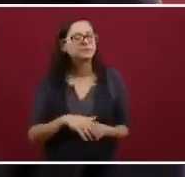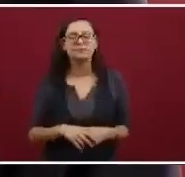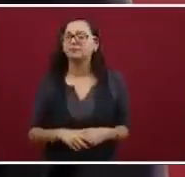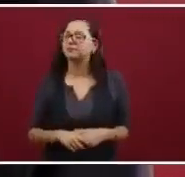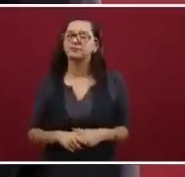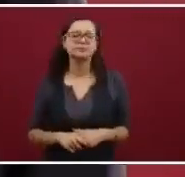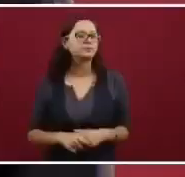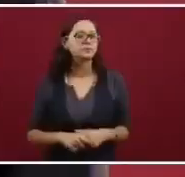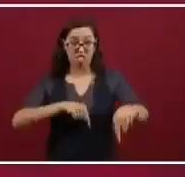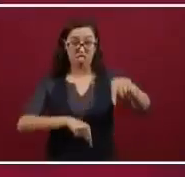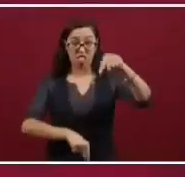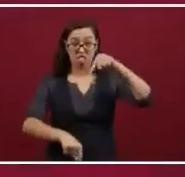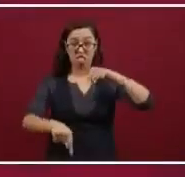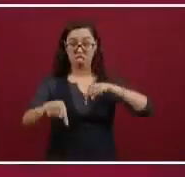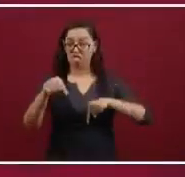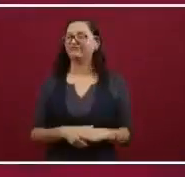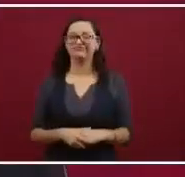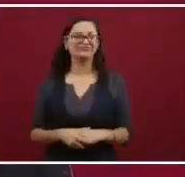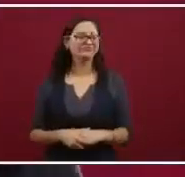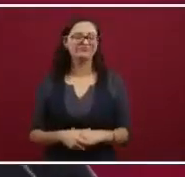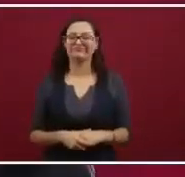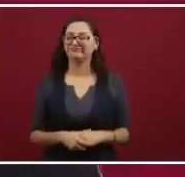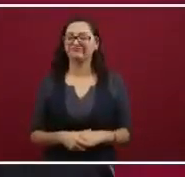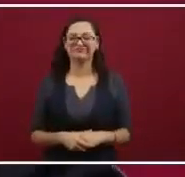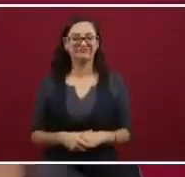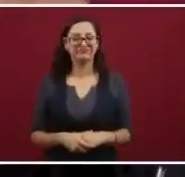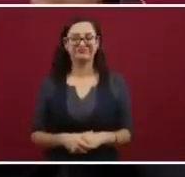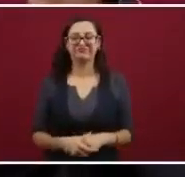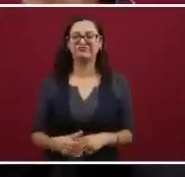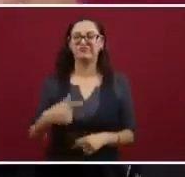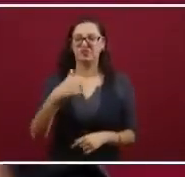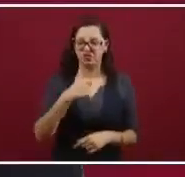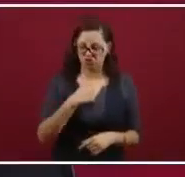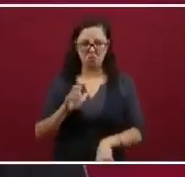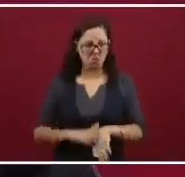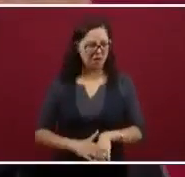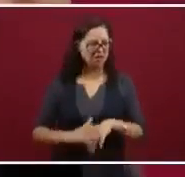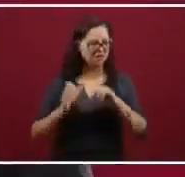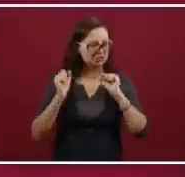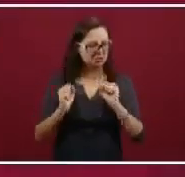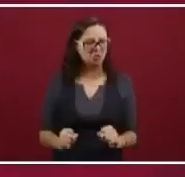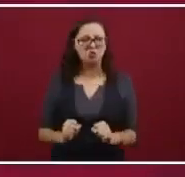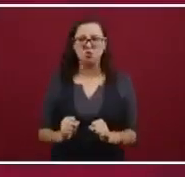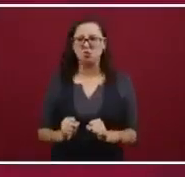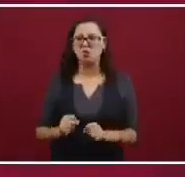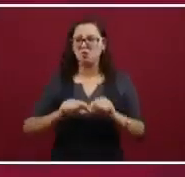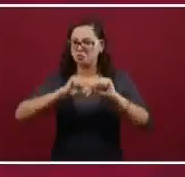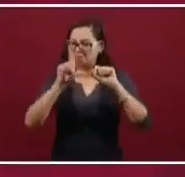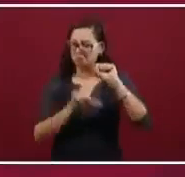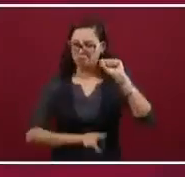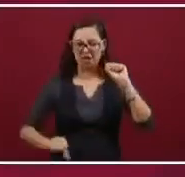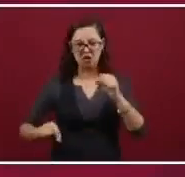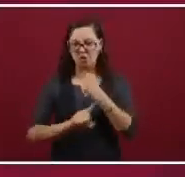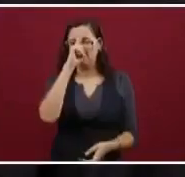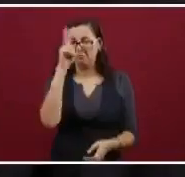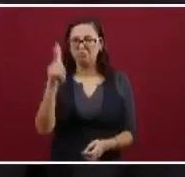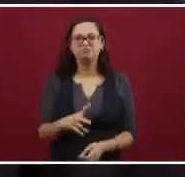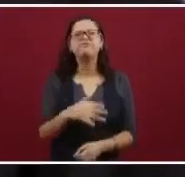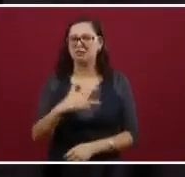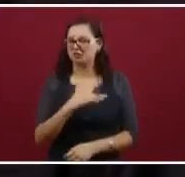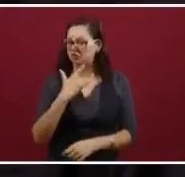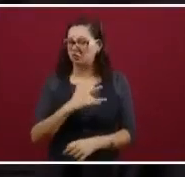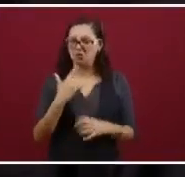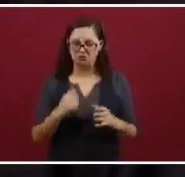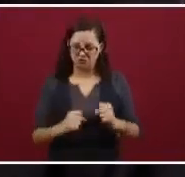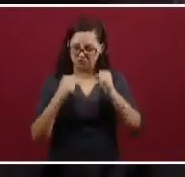a dar ni un paso atrás. Al contrario, como cada vez estoy más convencido de que el principal problema de México es la corrupción, cada